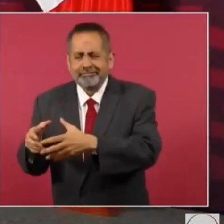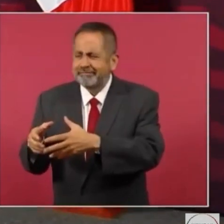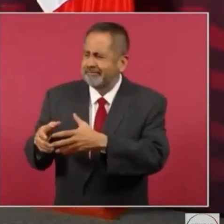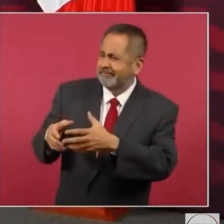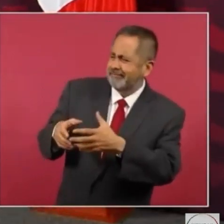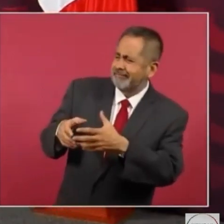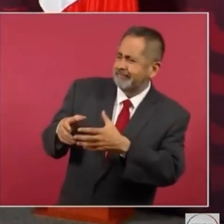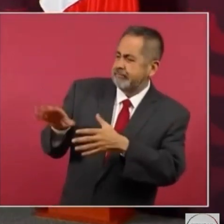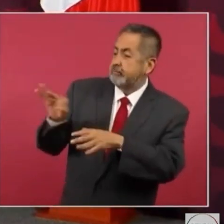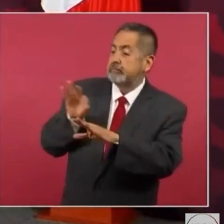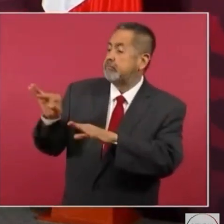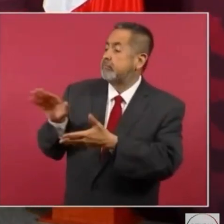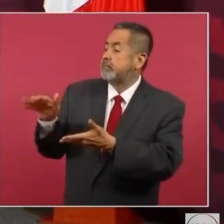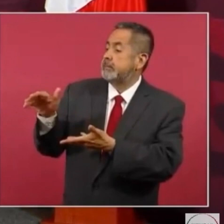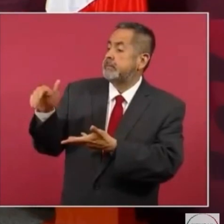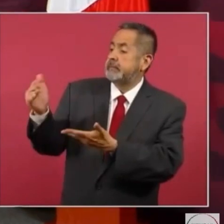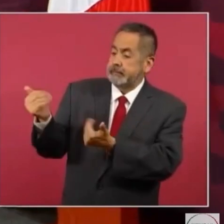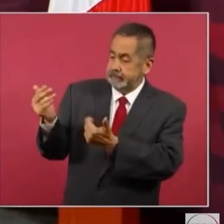pues de